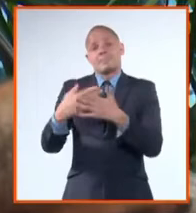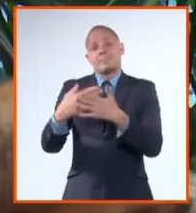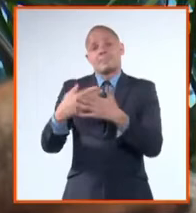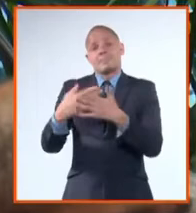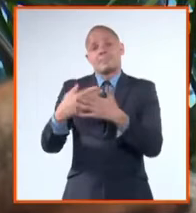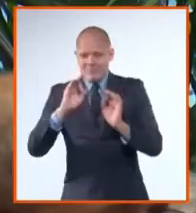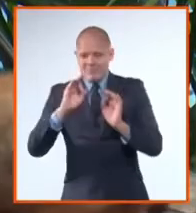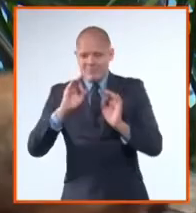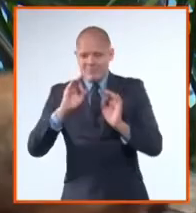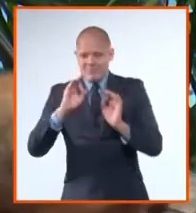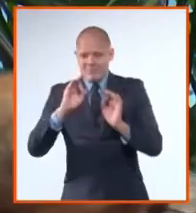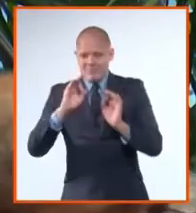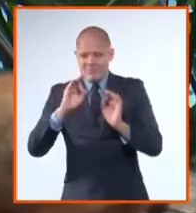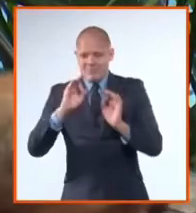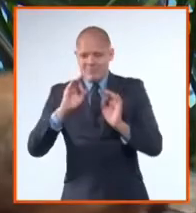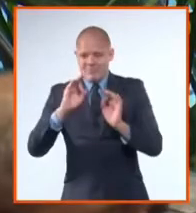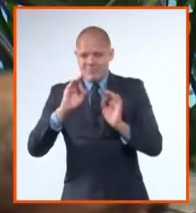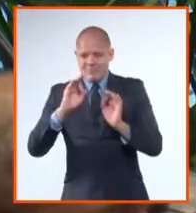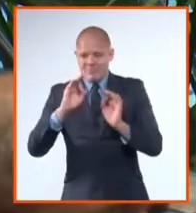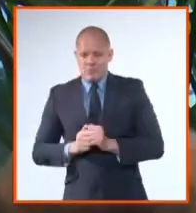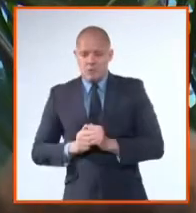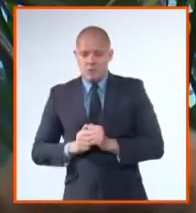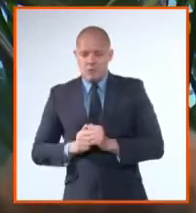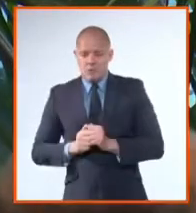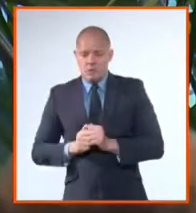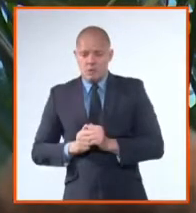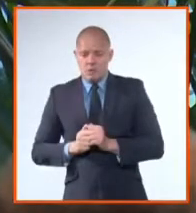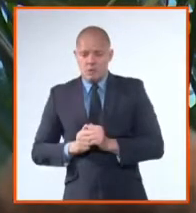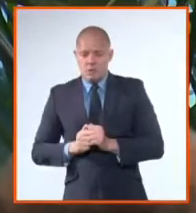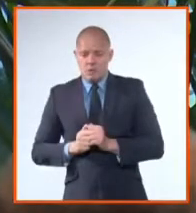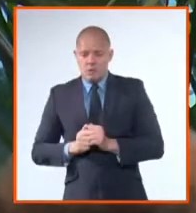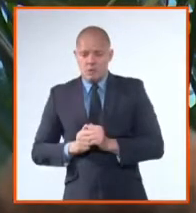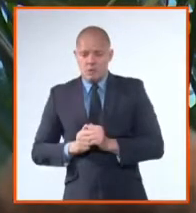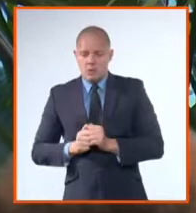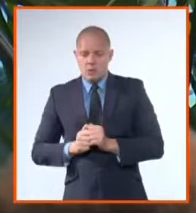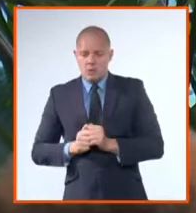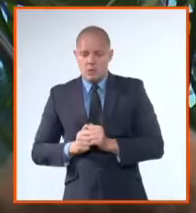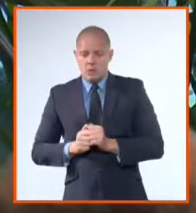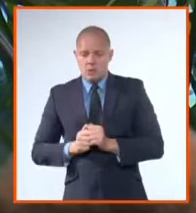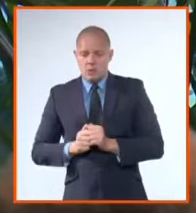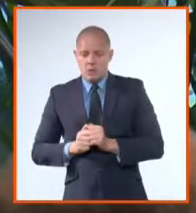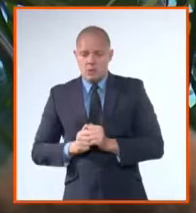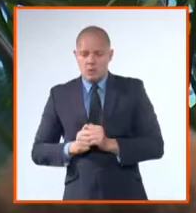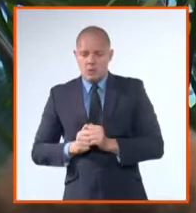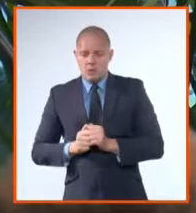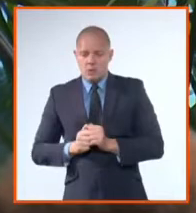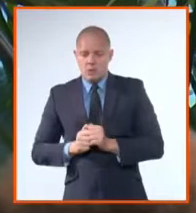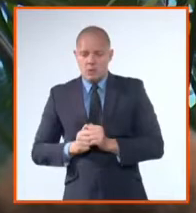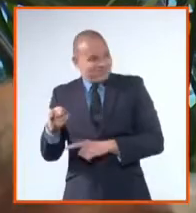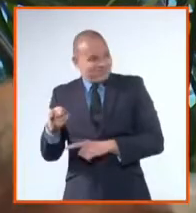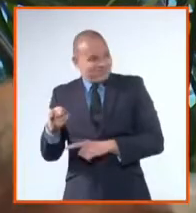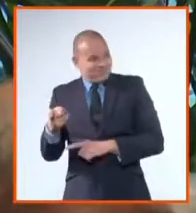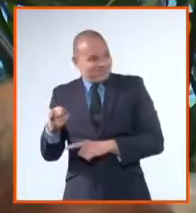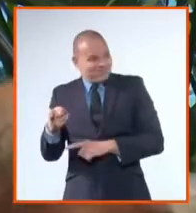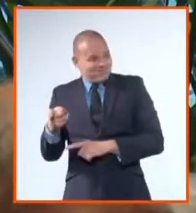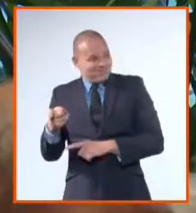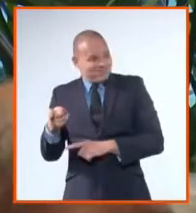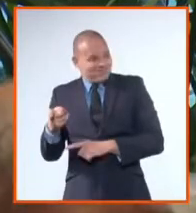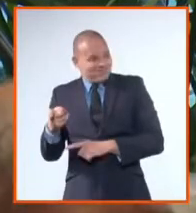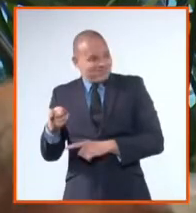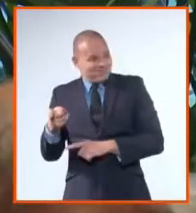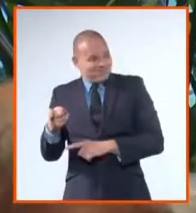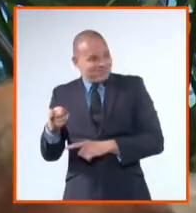que eso es cierto, pero más que todo hay que trasladar el ritmo, esa concepción, esa